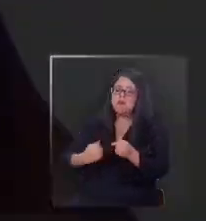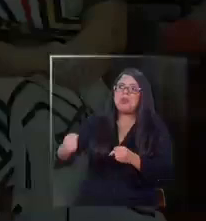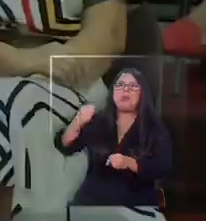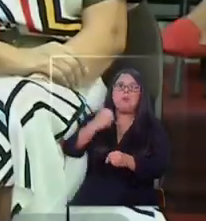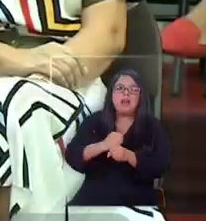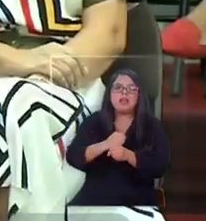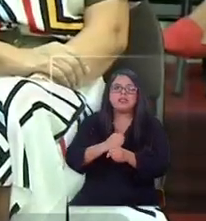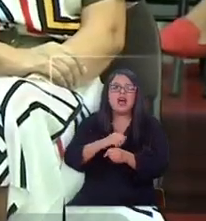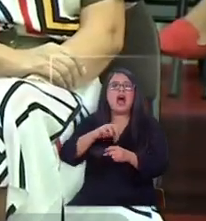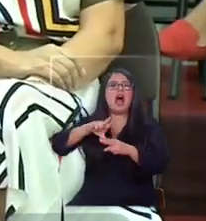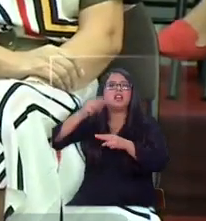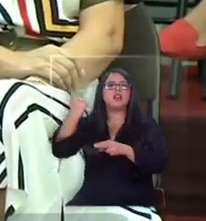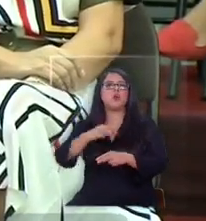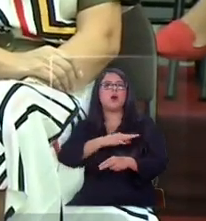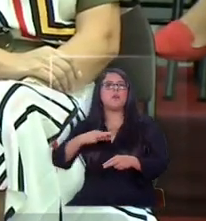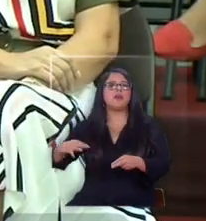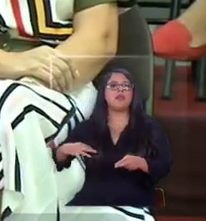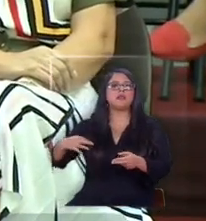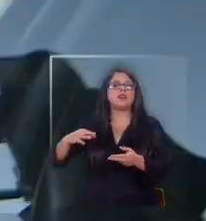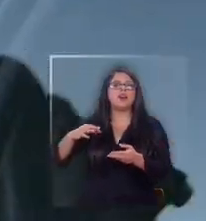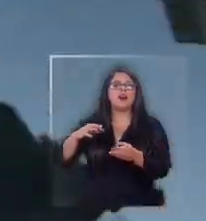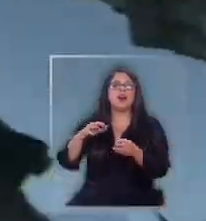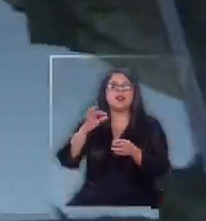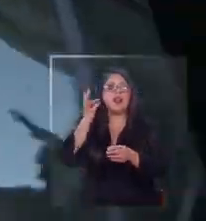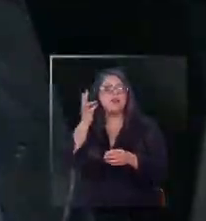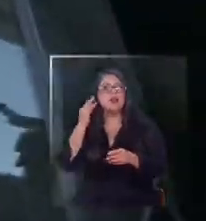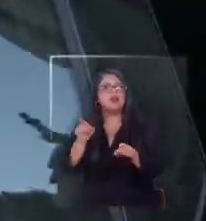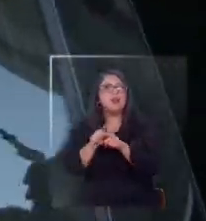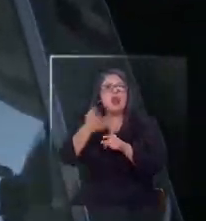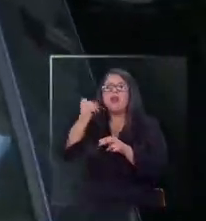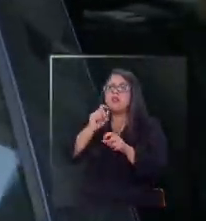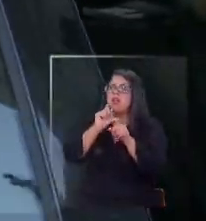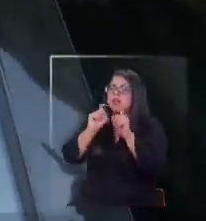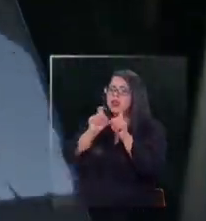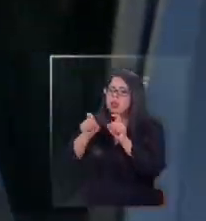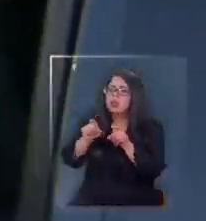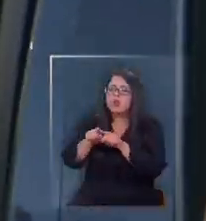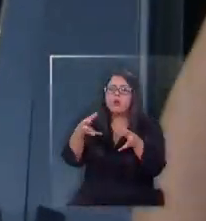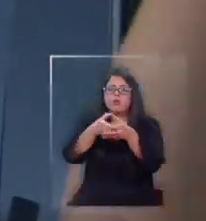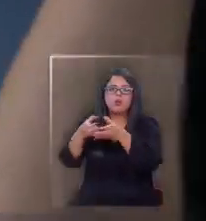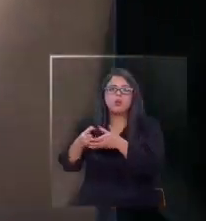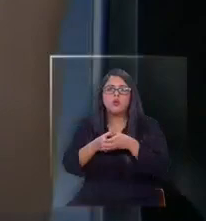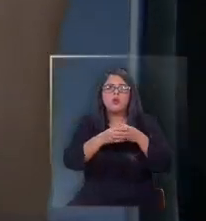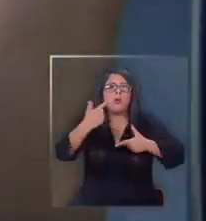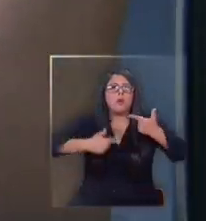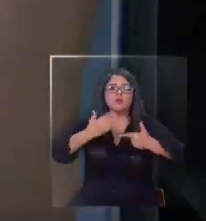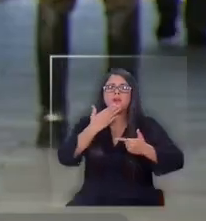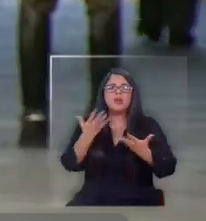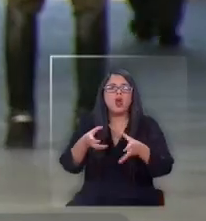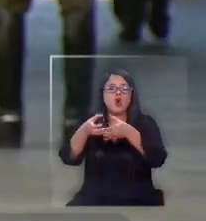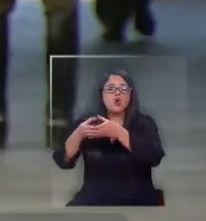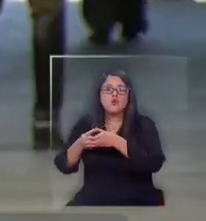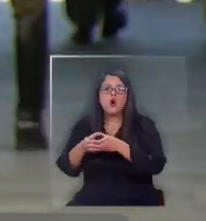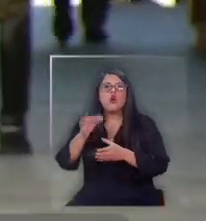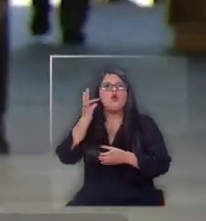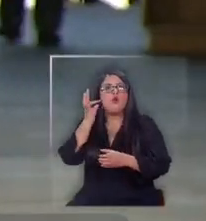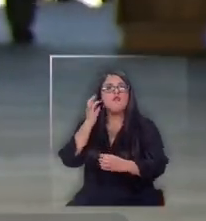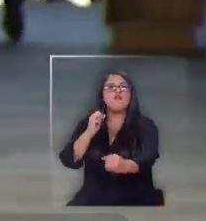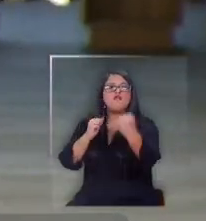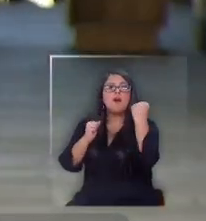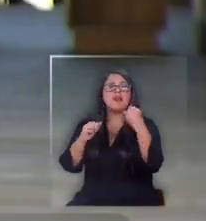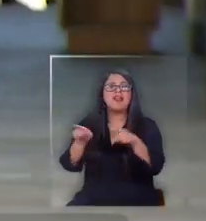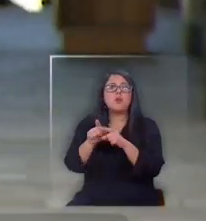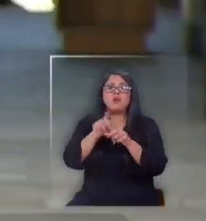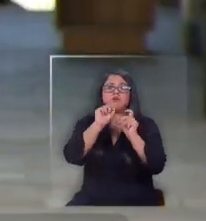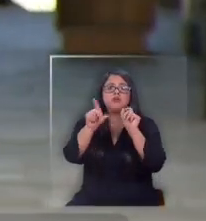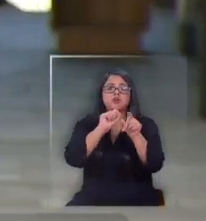Pla, exsecretaria de Estado, que en reiteradas ocasiones fue cuestionada por sectores políticos y organizaciones feministas debido a su rol en la defensa